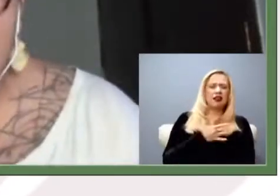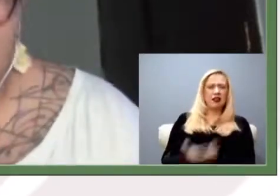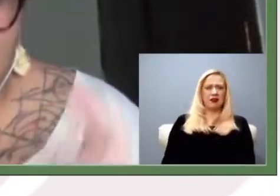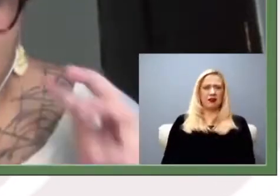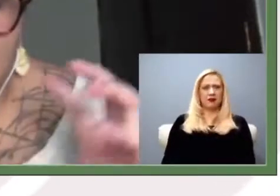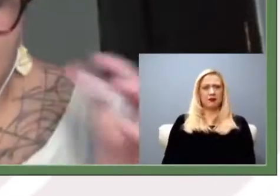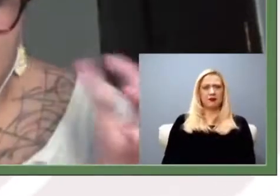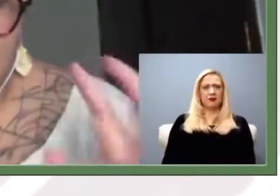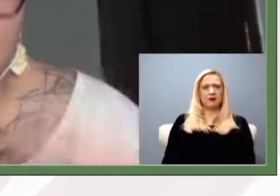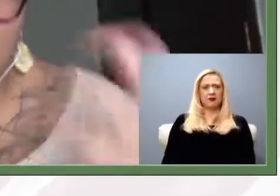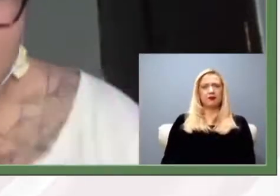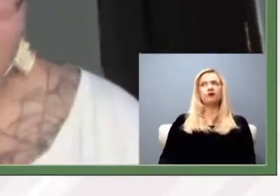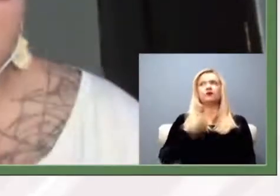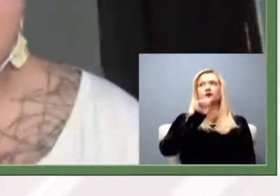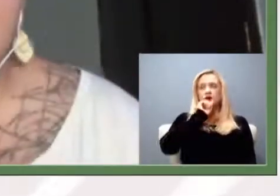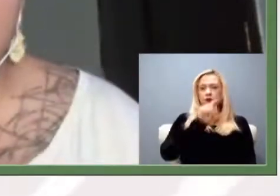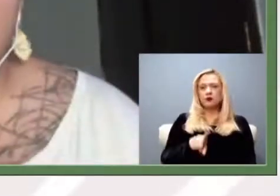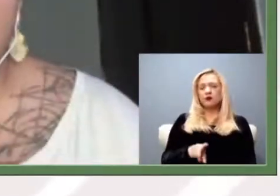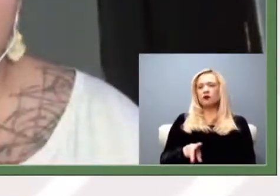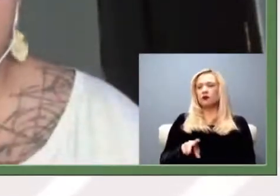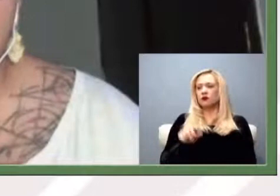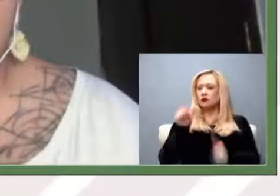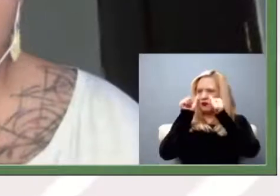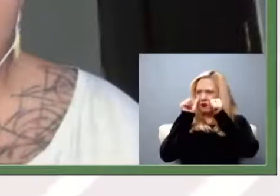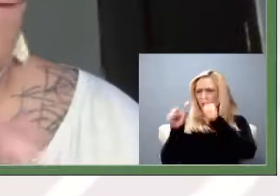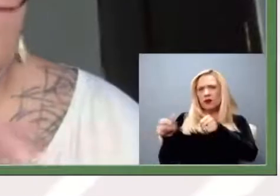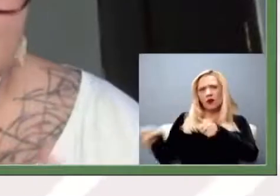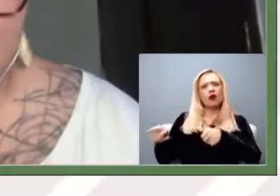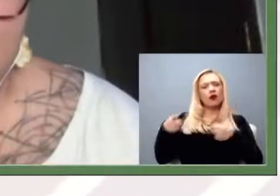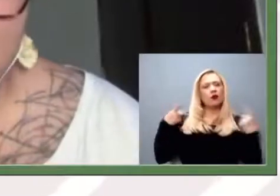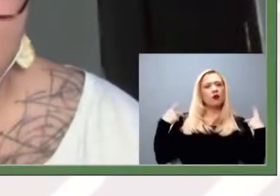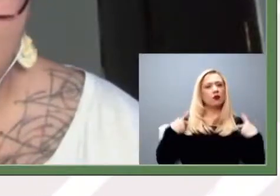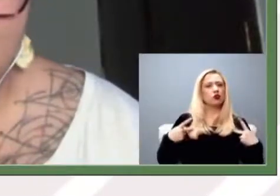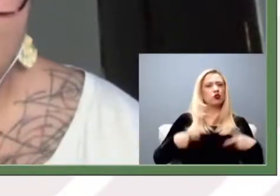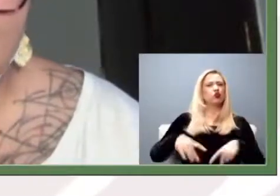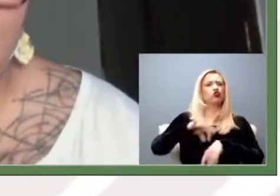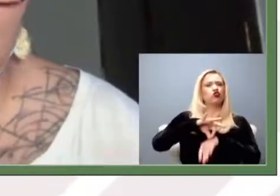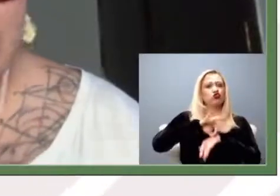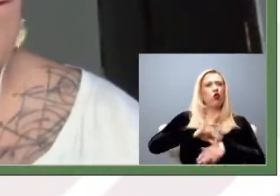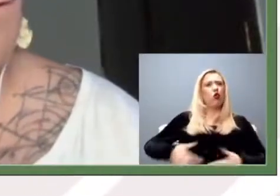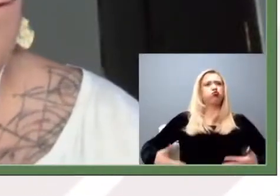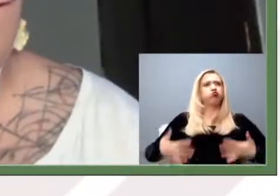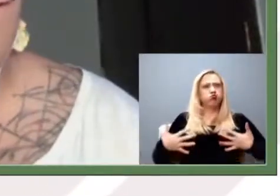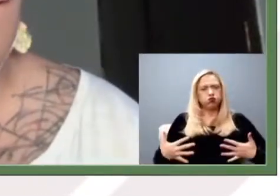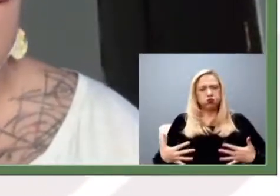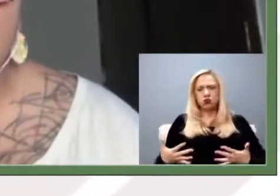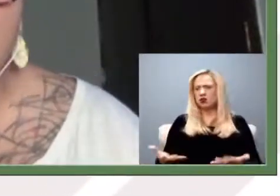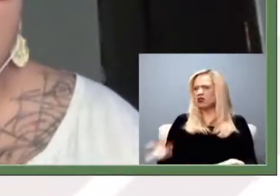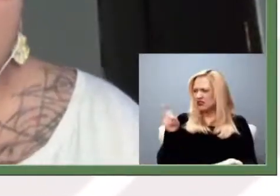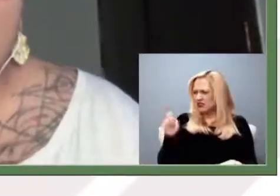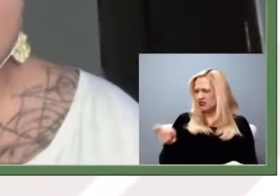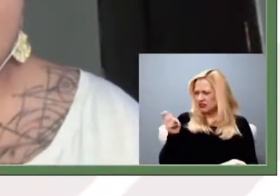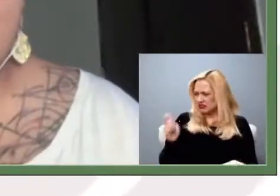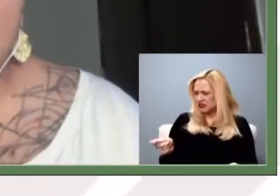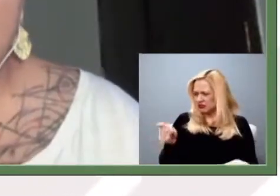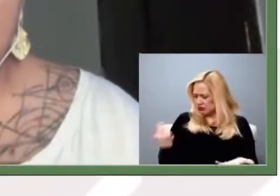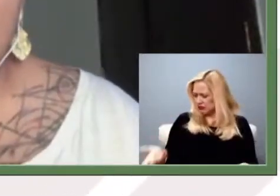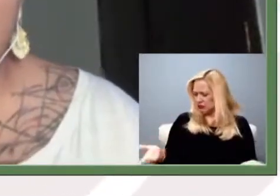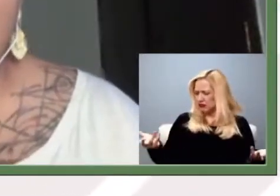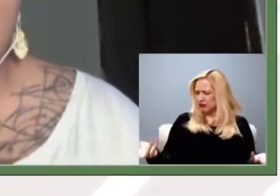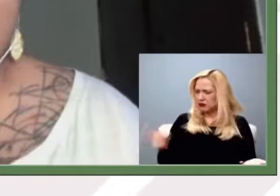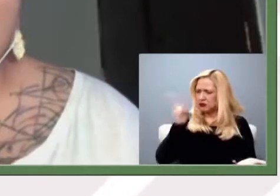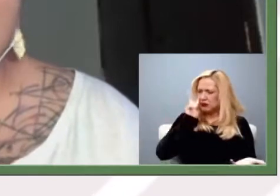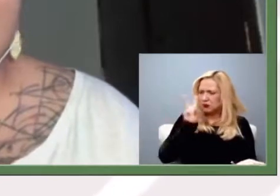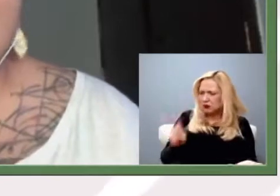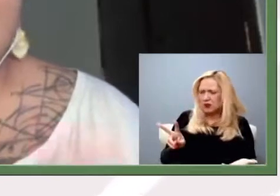hablar y escuchar a las personas gordas, que esa es una de las estrategias primordiales, no solamente a las personas de salud, es mirar